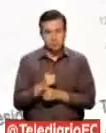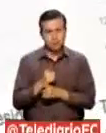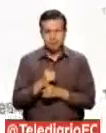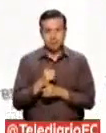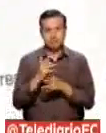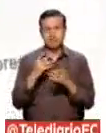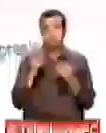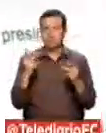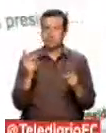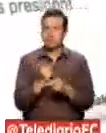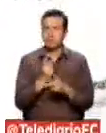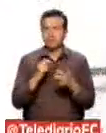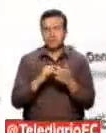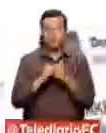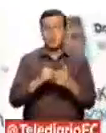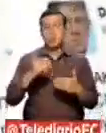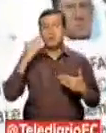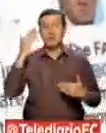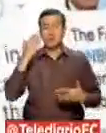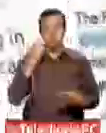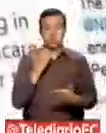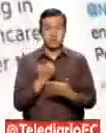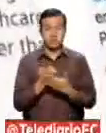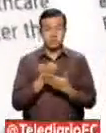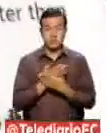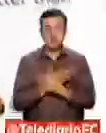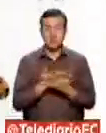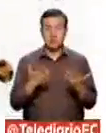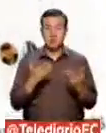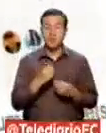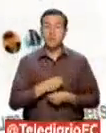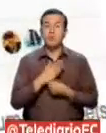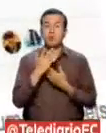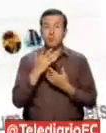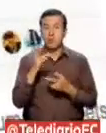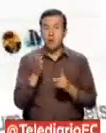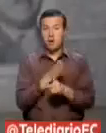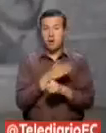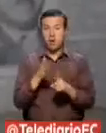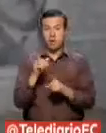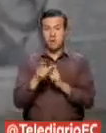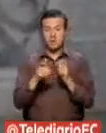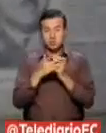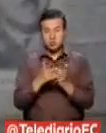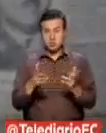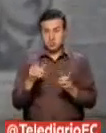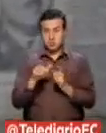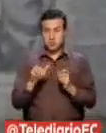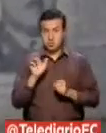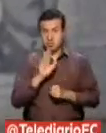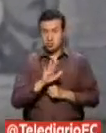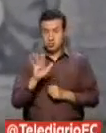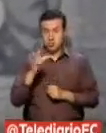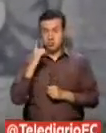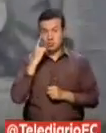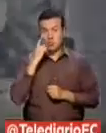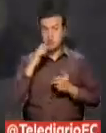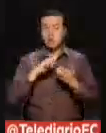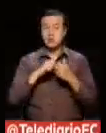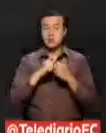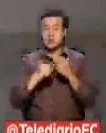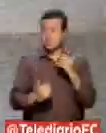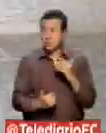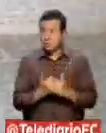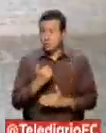intención deliberada, por lo general política o económica, de desinformar o engañar al público. Para los entendidos, no se trata de un fenómeno